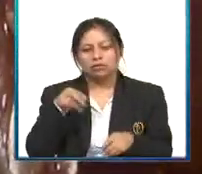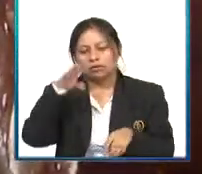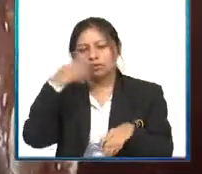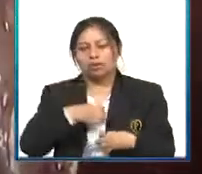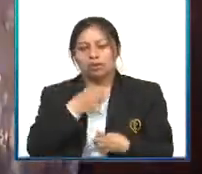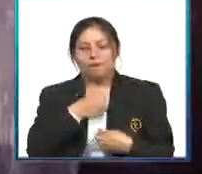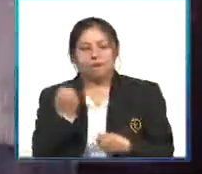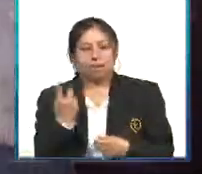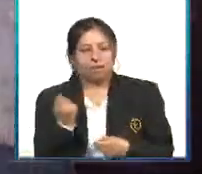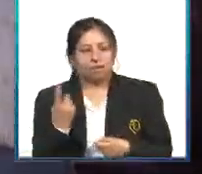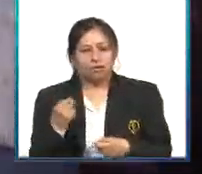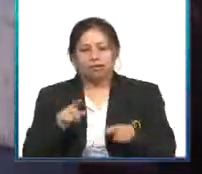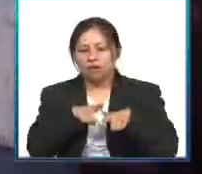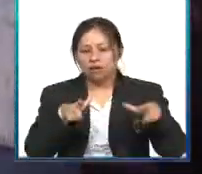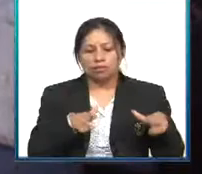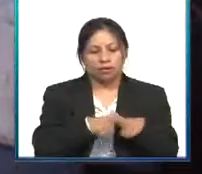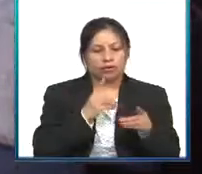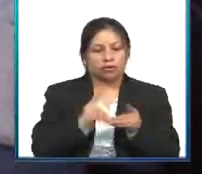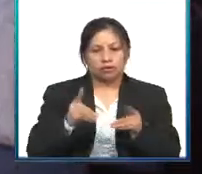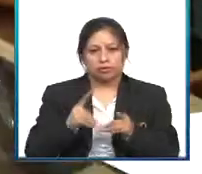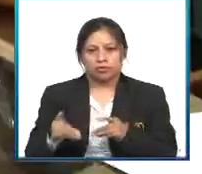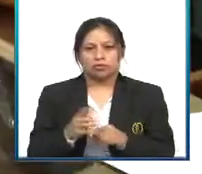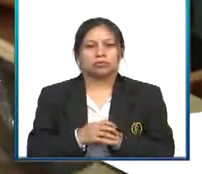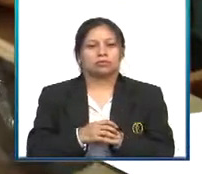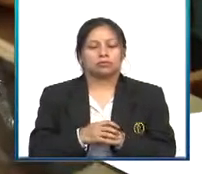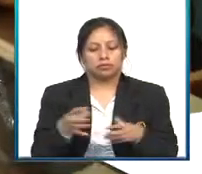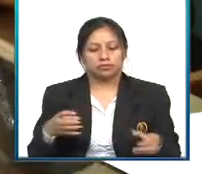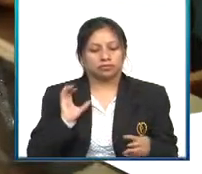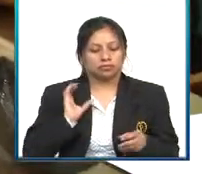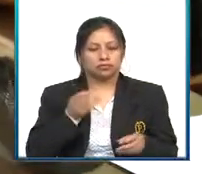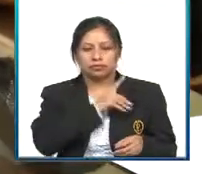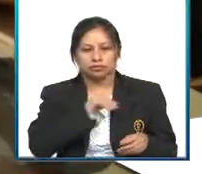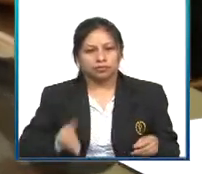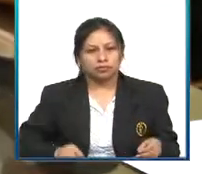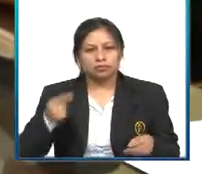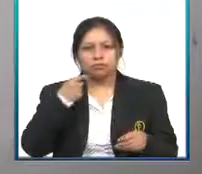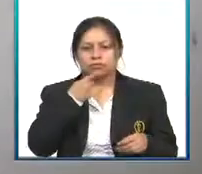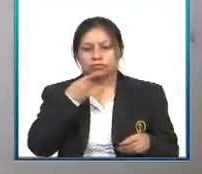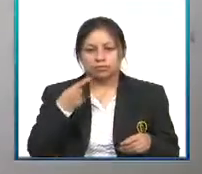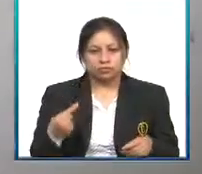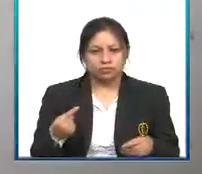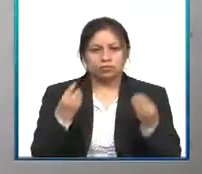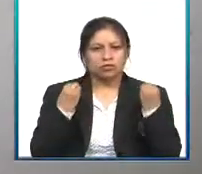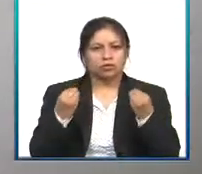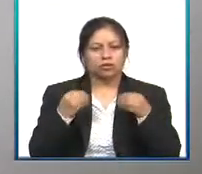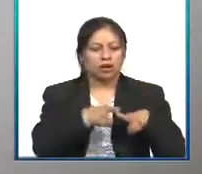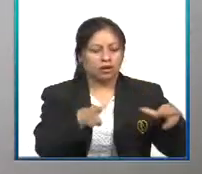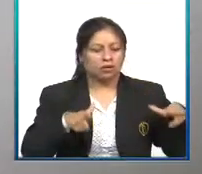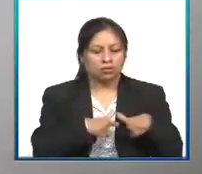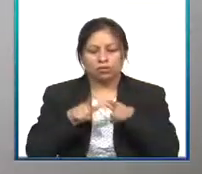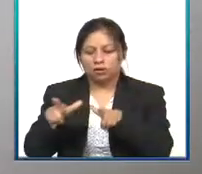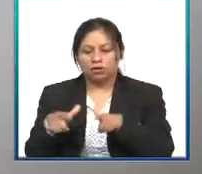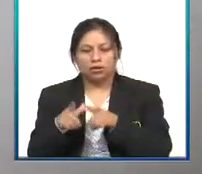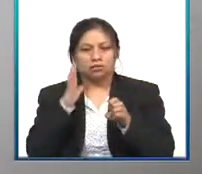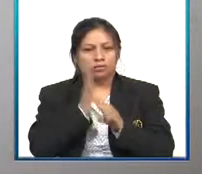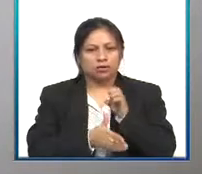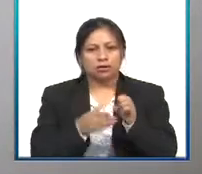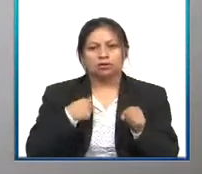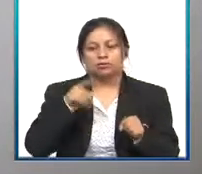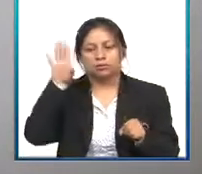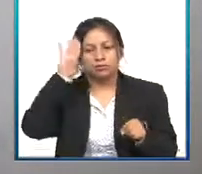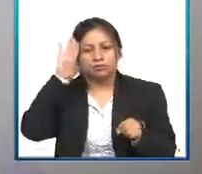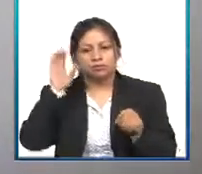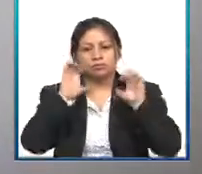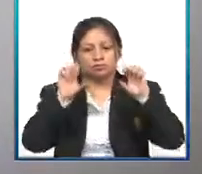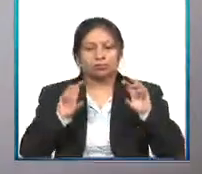de maestros para distintas áreas del departamento. El congresista escuchó del jefe edil que en varias áreas rurales de Escuintla, las autoridades